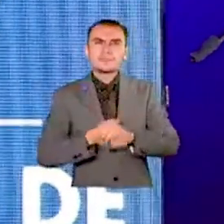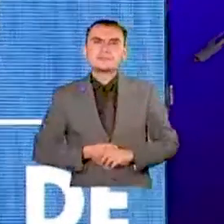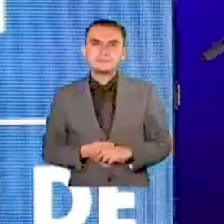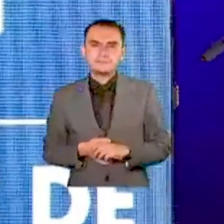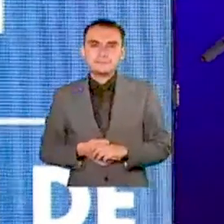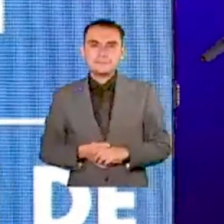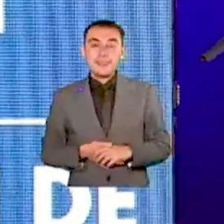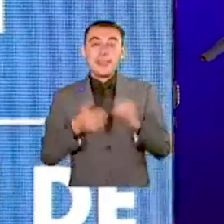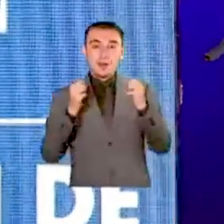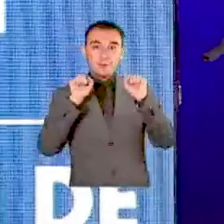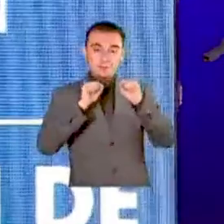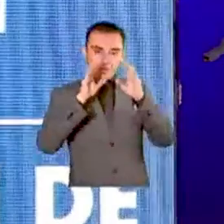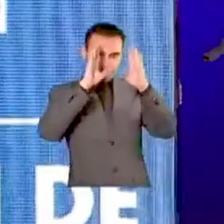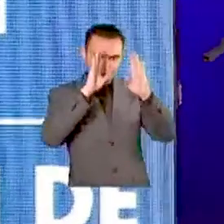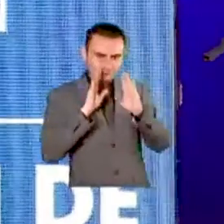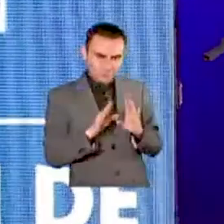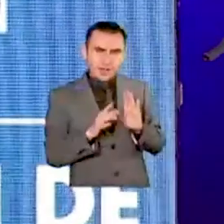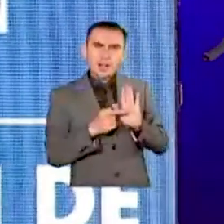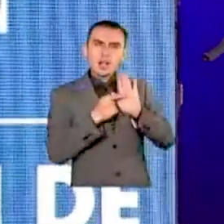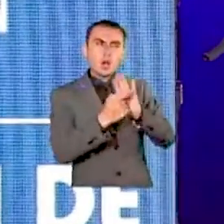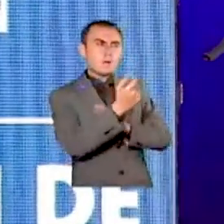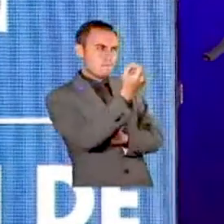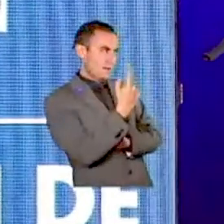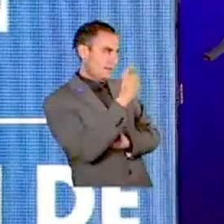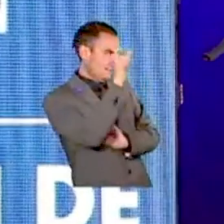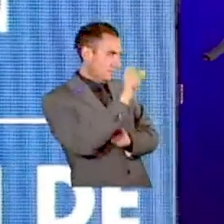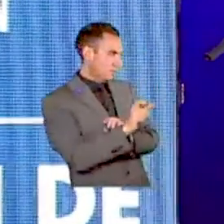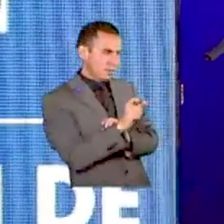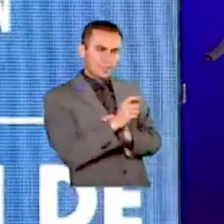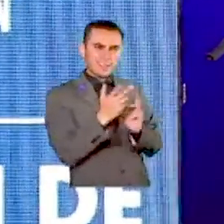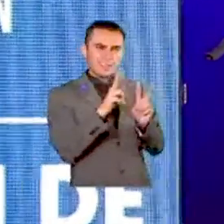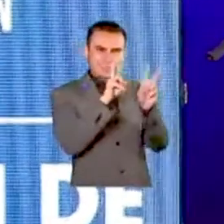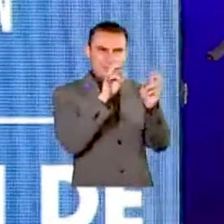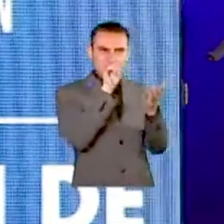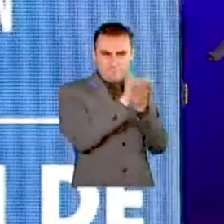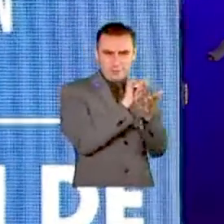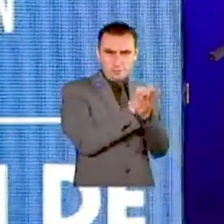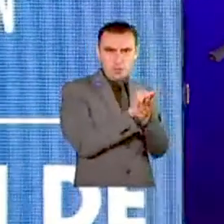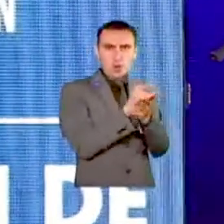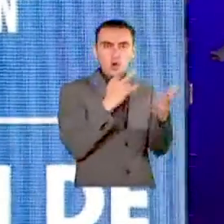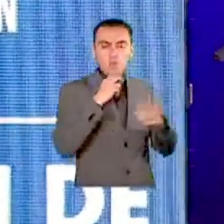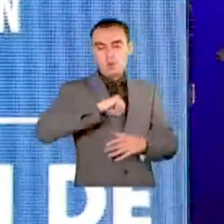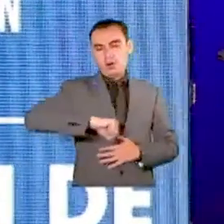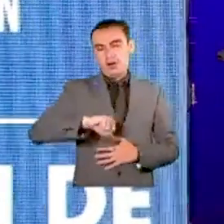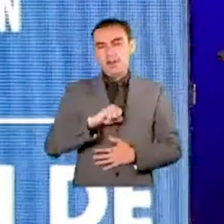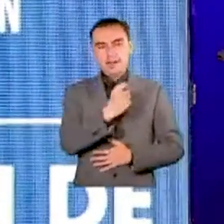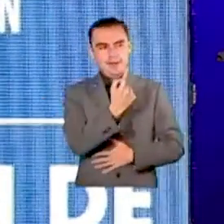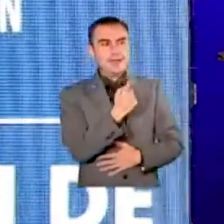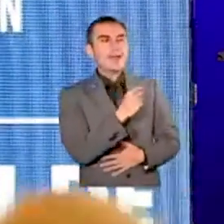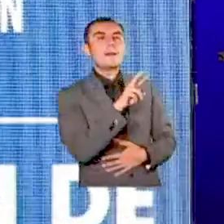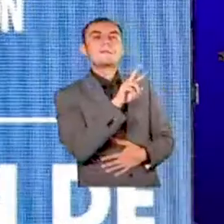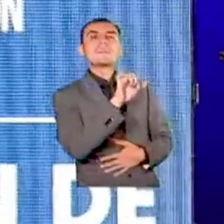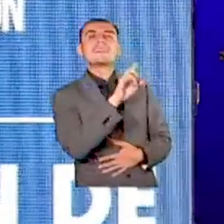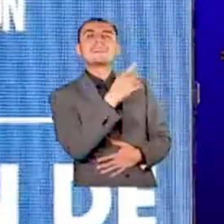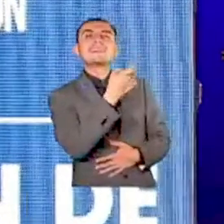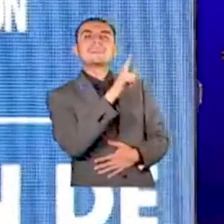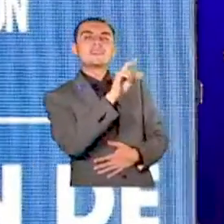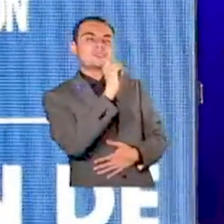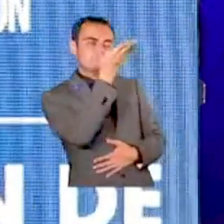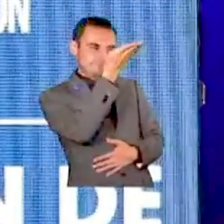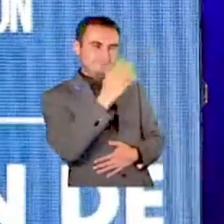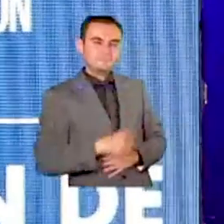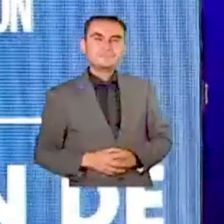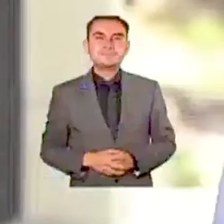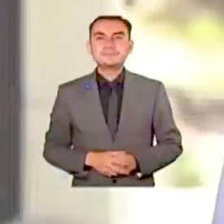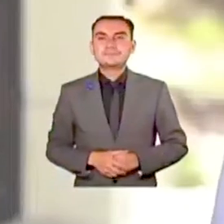los invito a escuchar una de las inquietudes ciudadanas sobre este tema de derechos humanos que formula Virgilio Rosales.